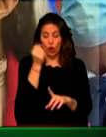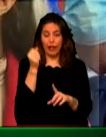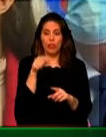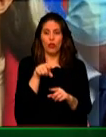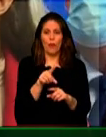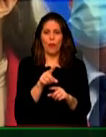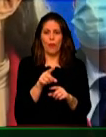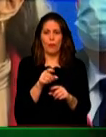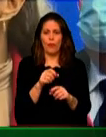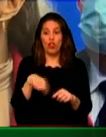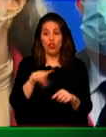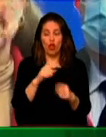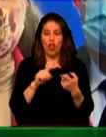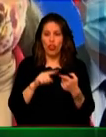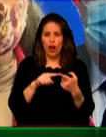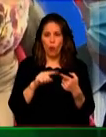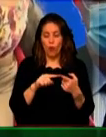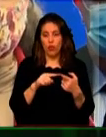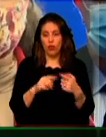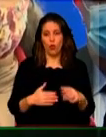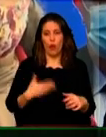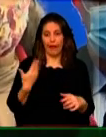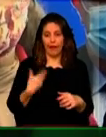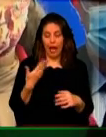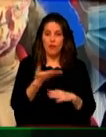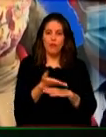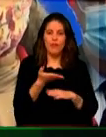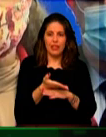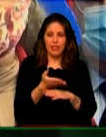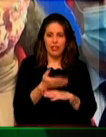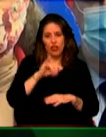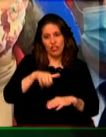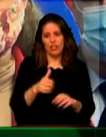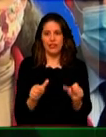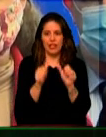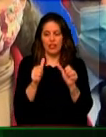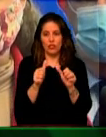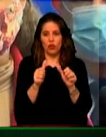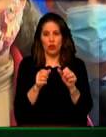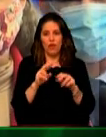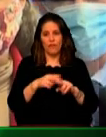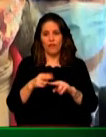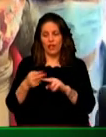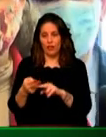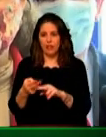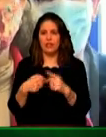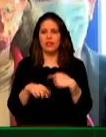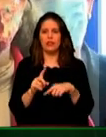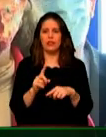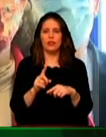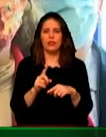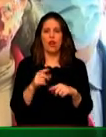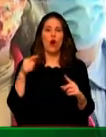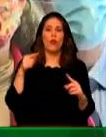es ponernos de acuerdo en un reclamo, en una solicitud que se había ya realizado en varias oportunidades, que tienen